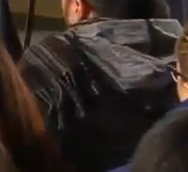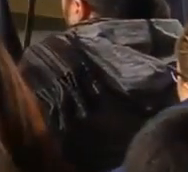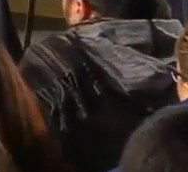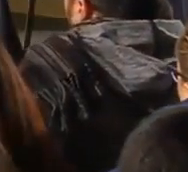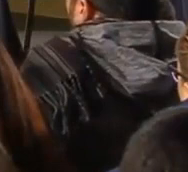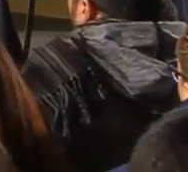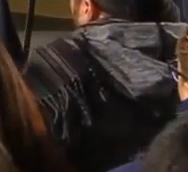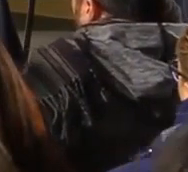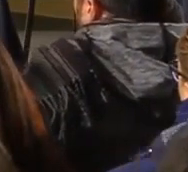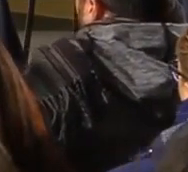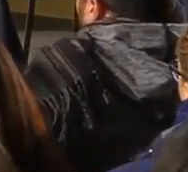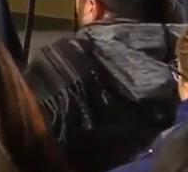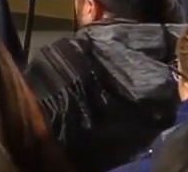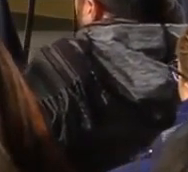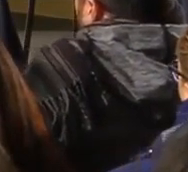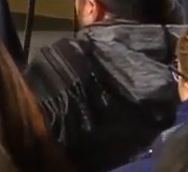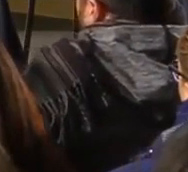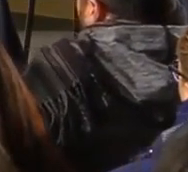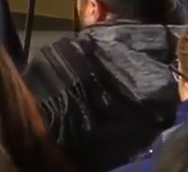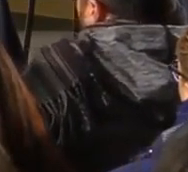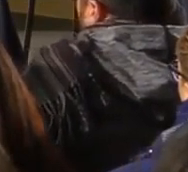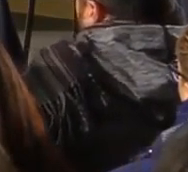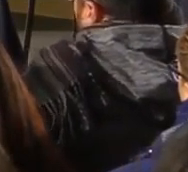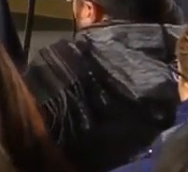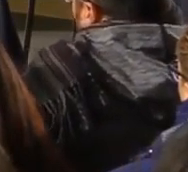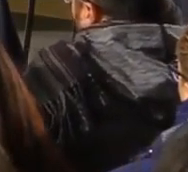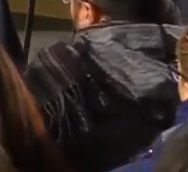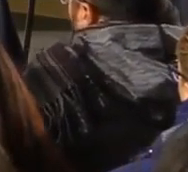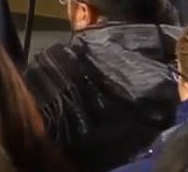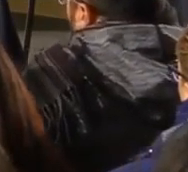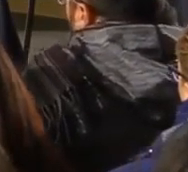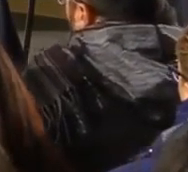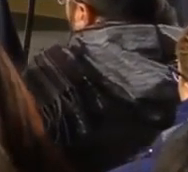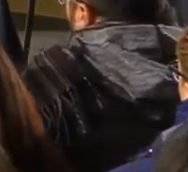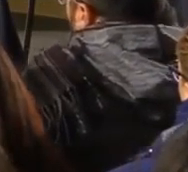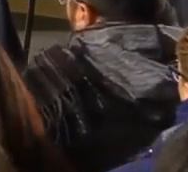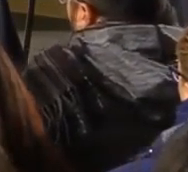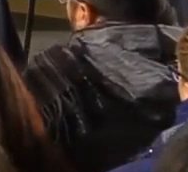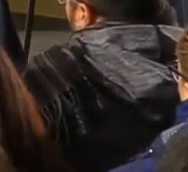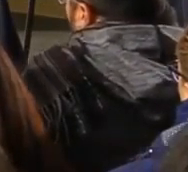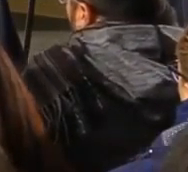ordenan que pagáramos, porque si no, me destituían.